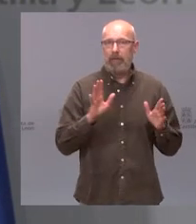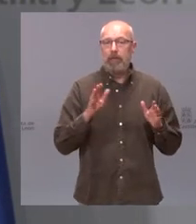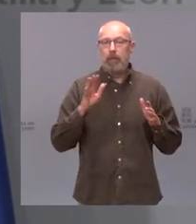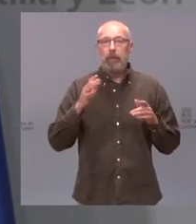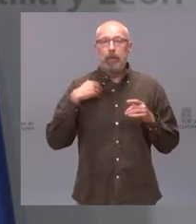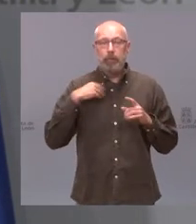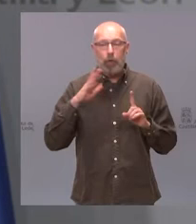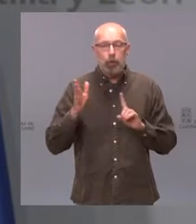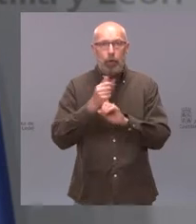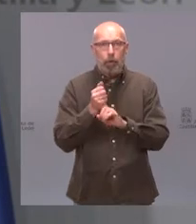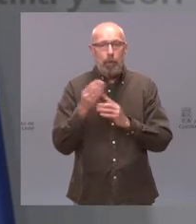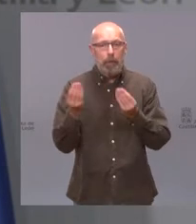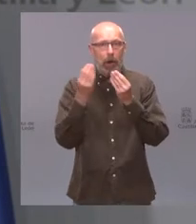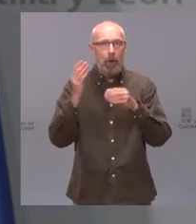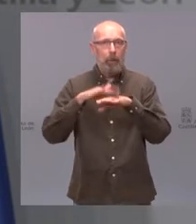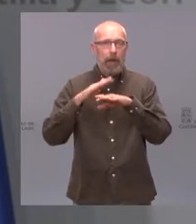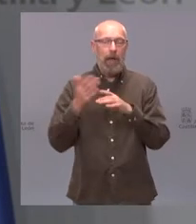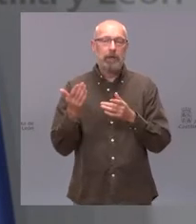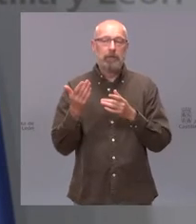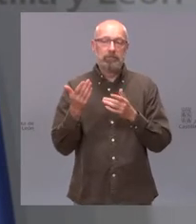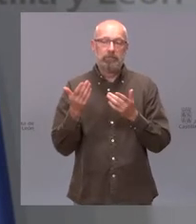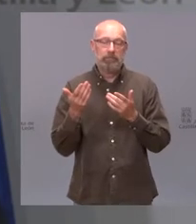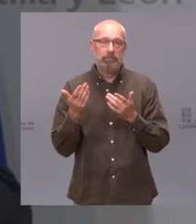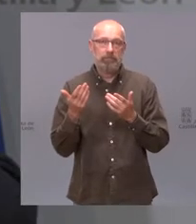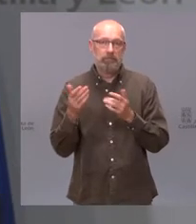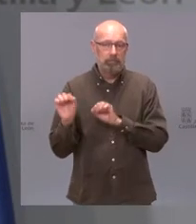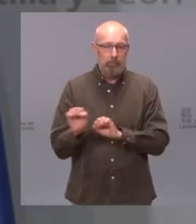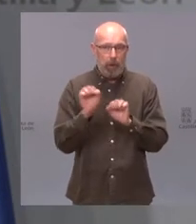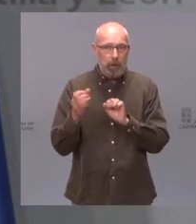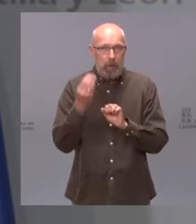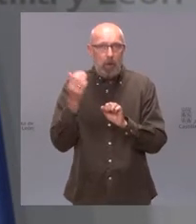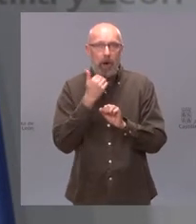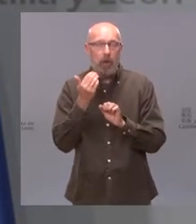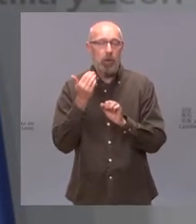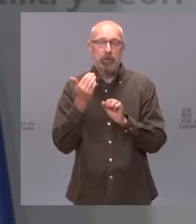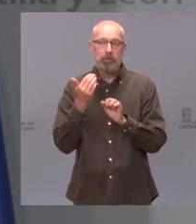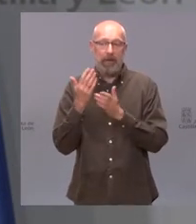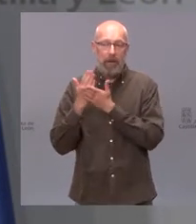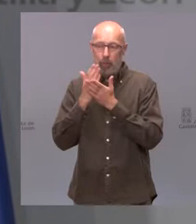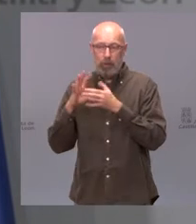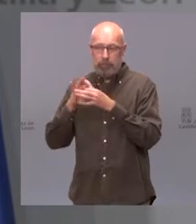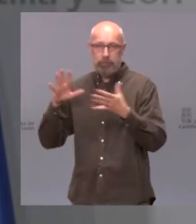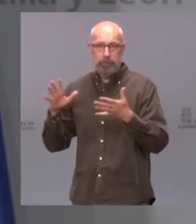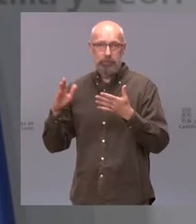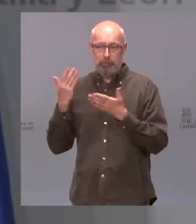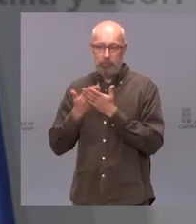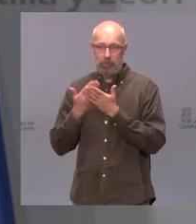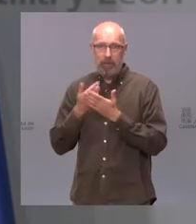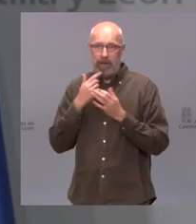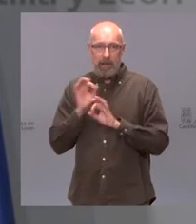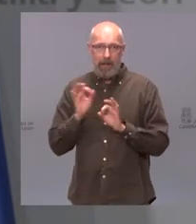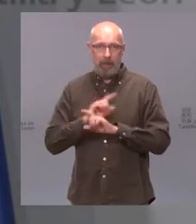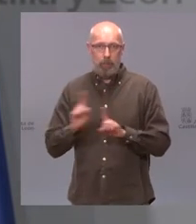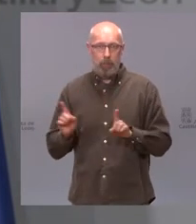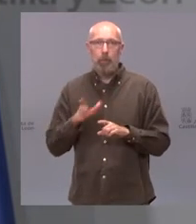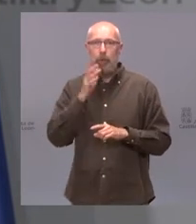demuestra nada, entre otras cosas, porque tampoco se ha demostrado, se ha hecho un estudio de eficacia clínica, porque una cosa es la elevación de los anticuerpos y